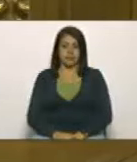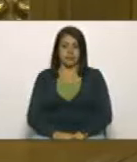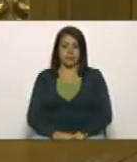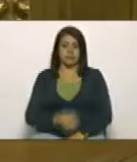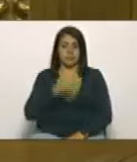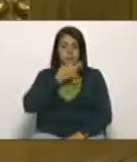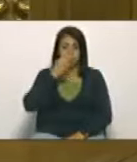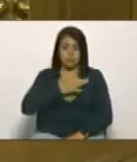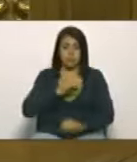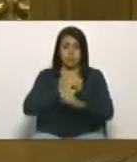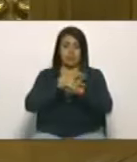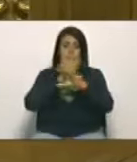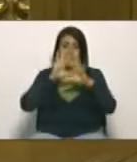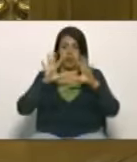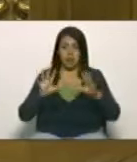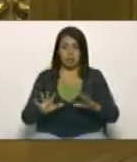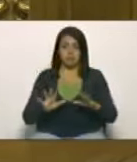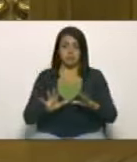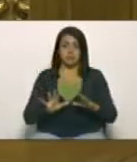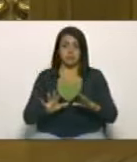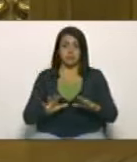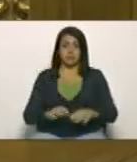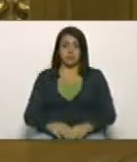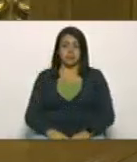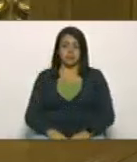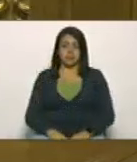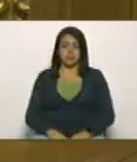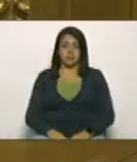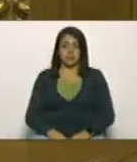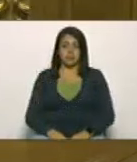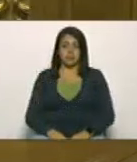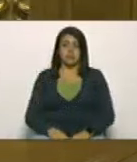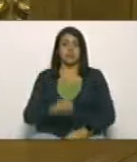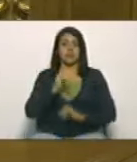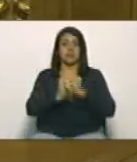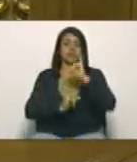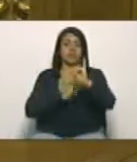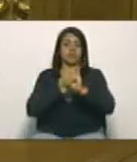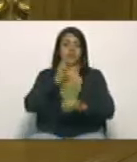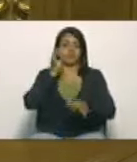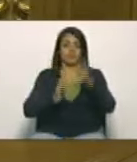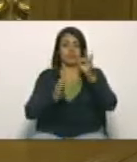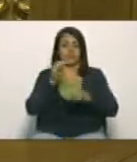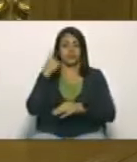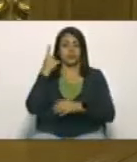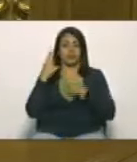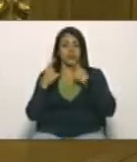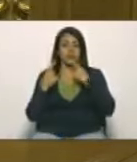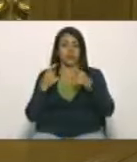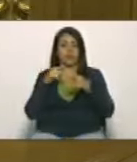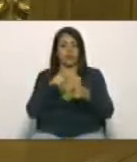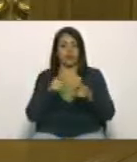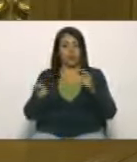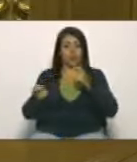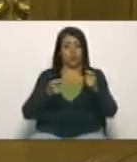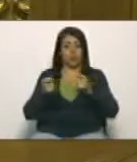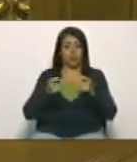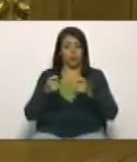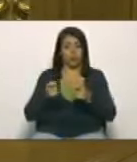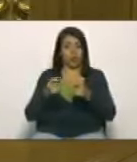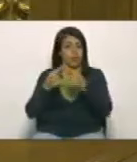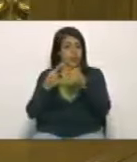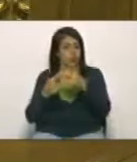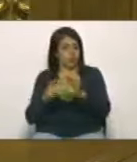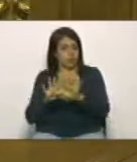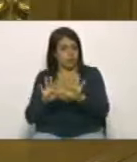seamos sinceros y claros, si solo la Corte Internacional de Justicia solo dijo que reguláramos el